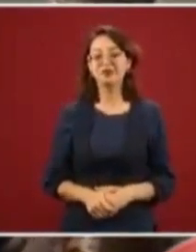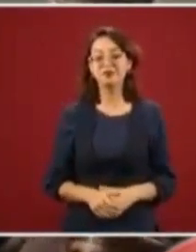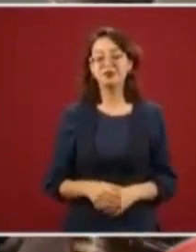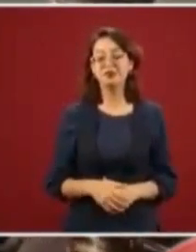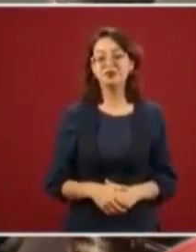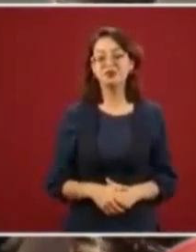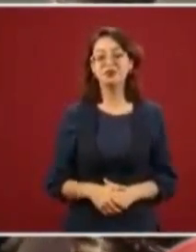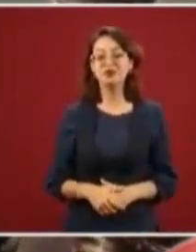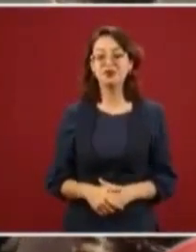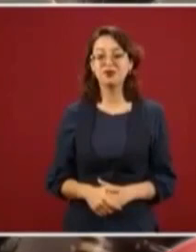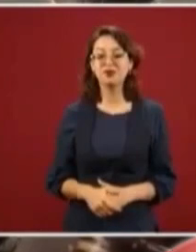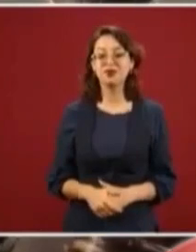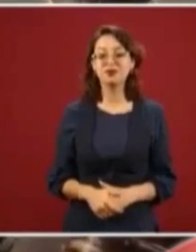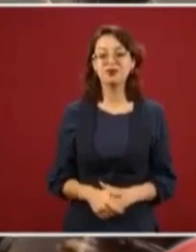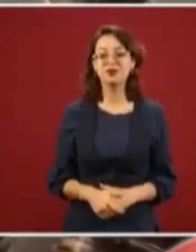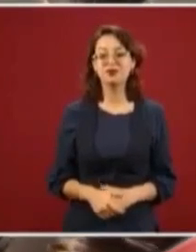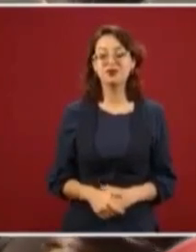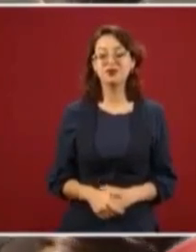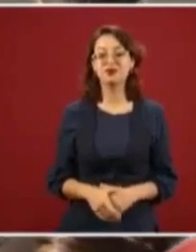se enfrentó